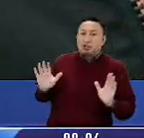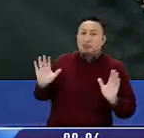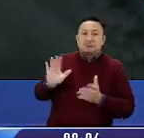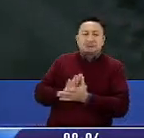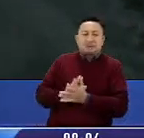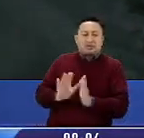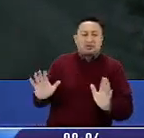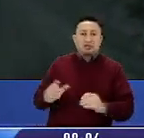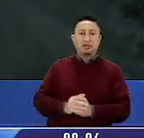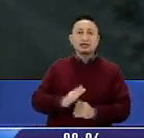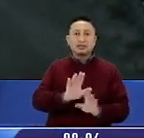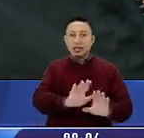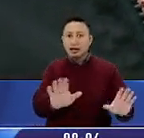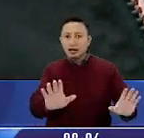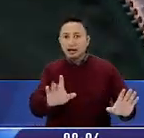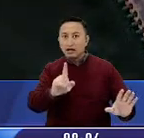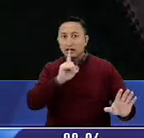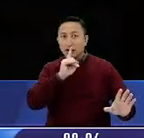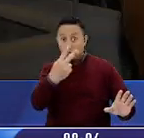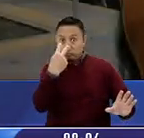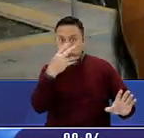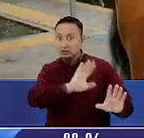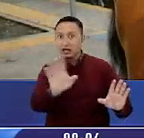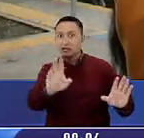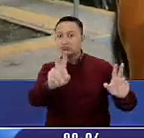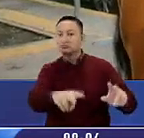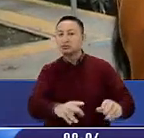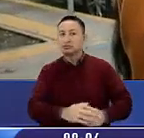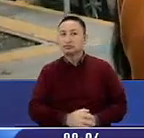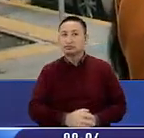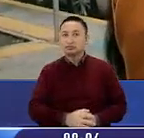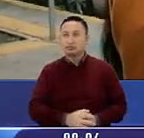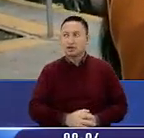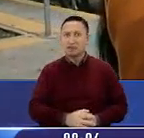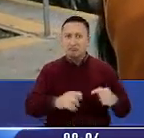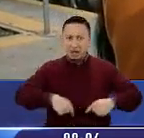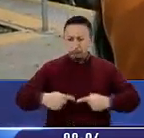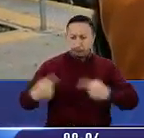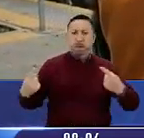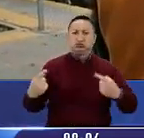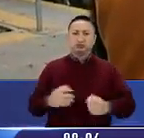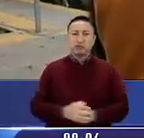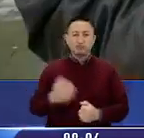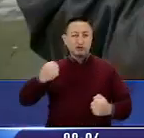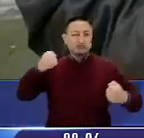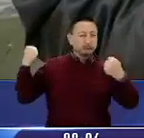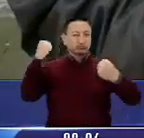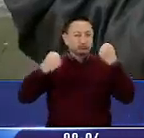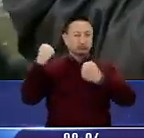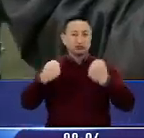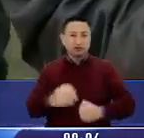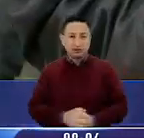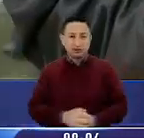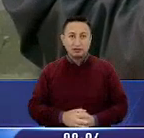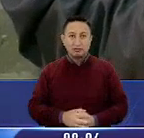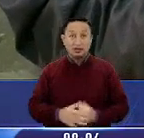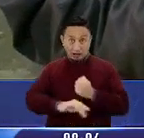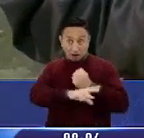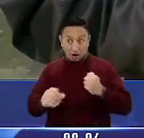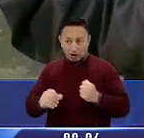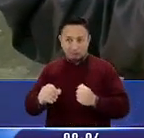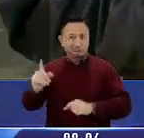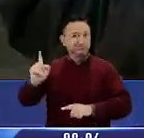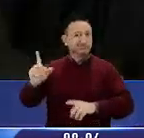No, dijo, no hagas nada y ni me veas. Se enfrentó al desconocido, se fueron de golpes, pero no dejó que se lleven